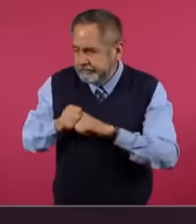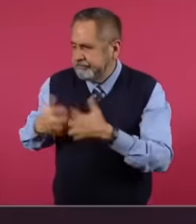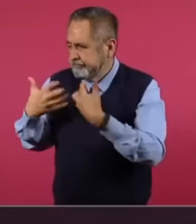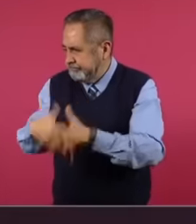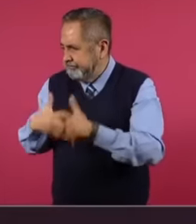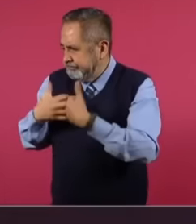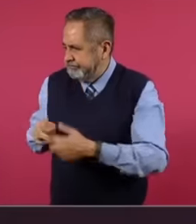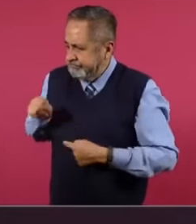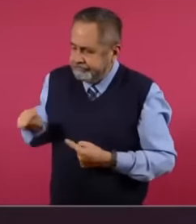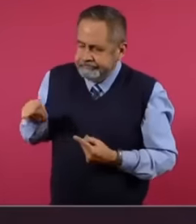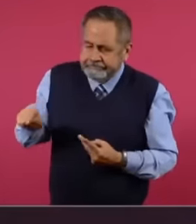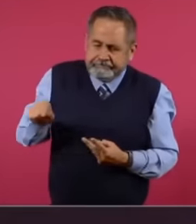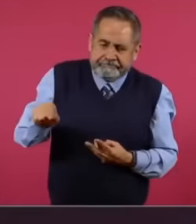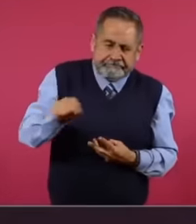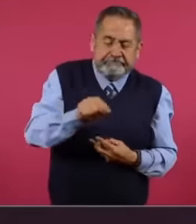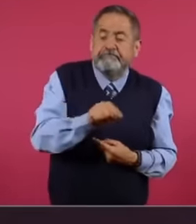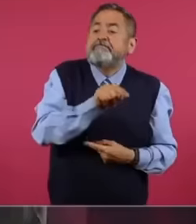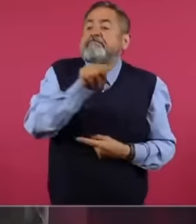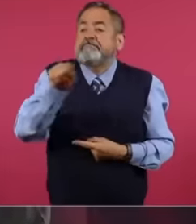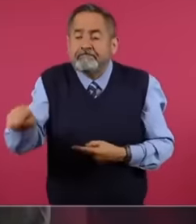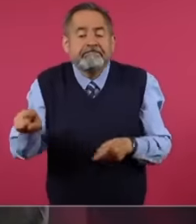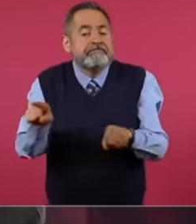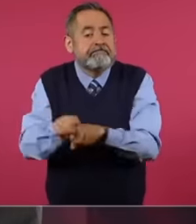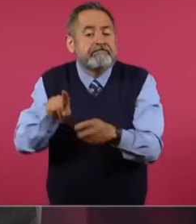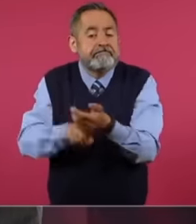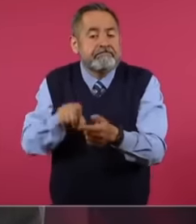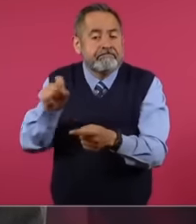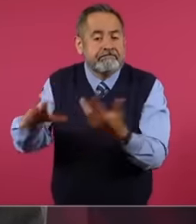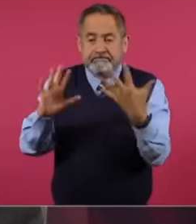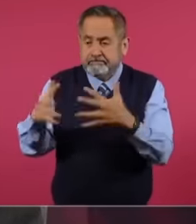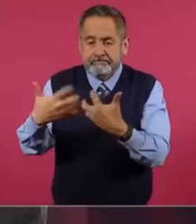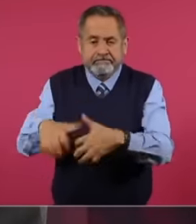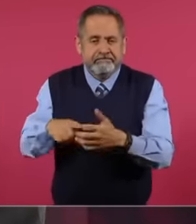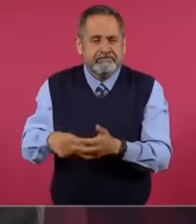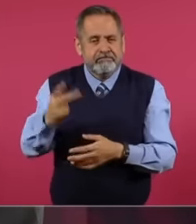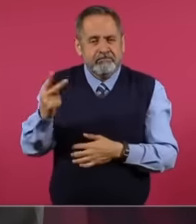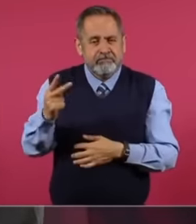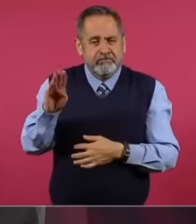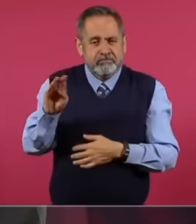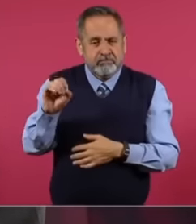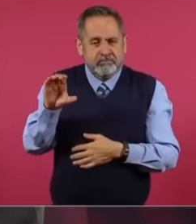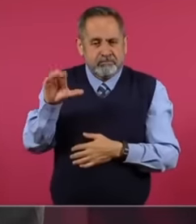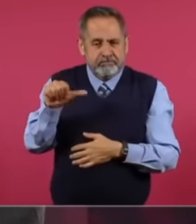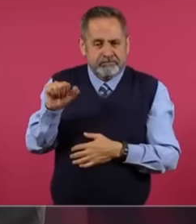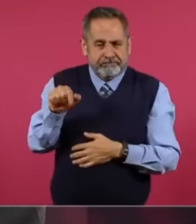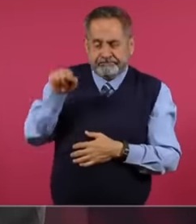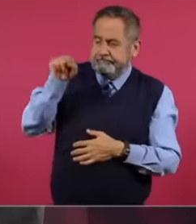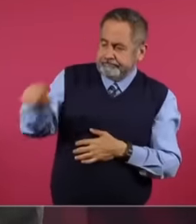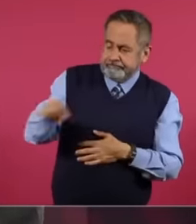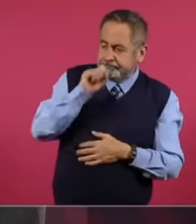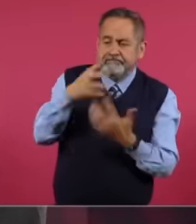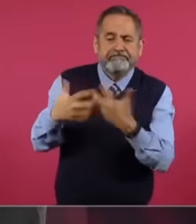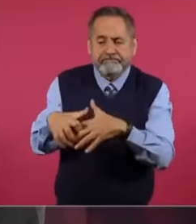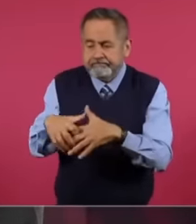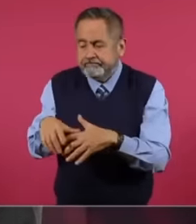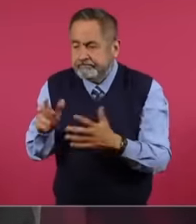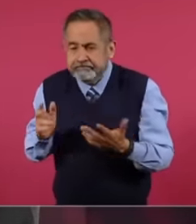se construyó o ya está operando la de Dos Bocas, pues